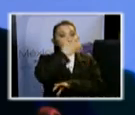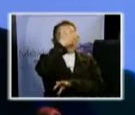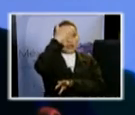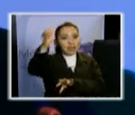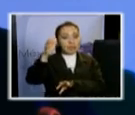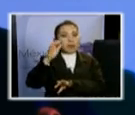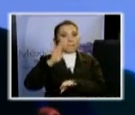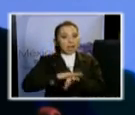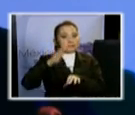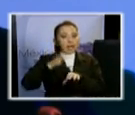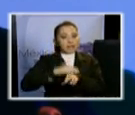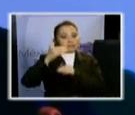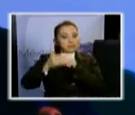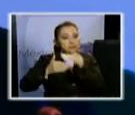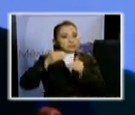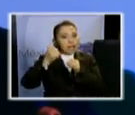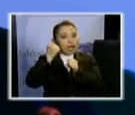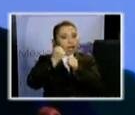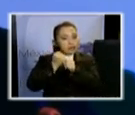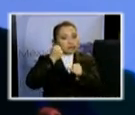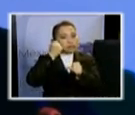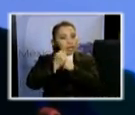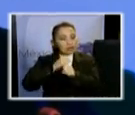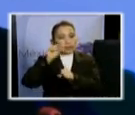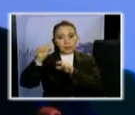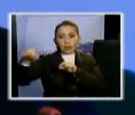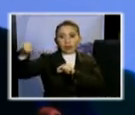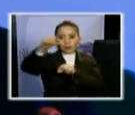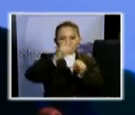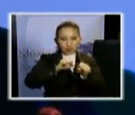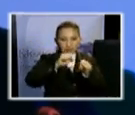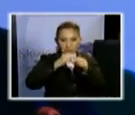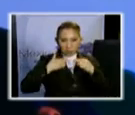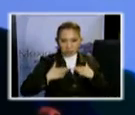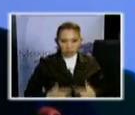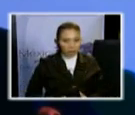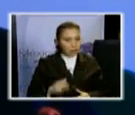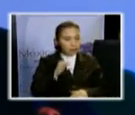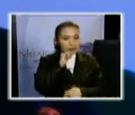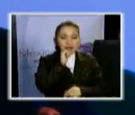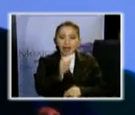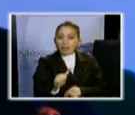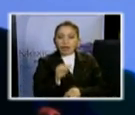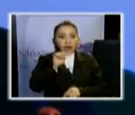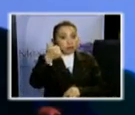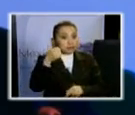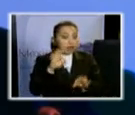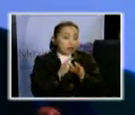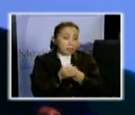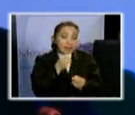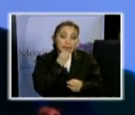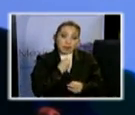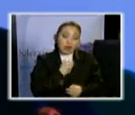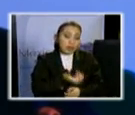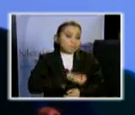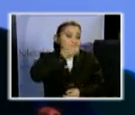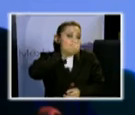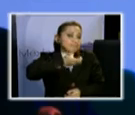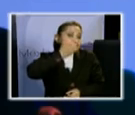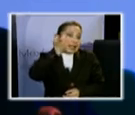climático va a seguir por varias décadas y, por tanto, las sociedades humanas no tienen ninguna otra opción más que adaptarse a